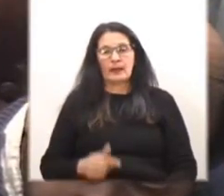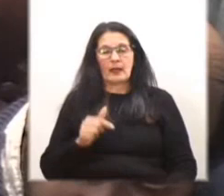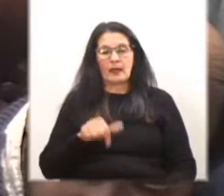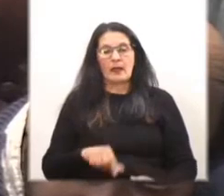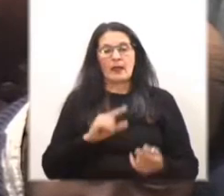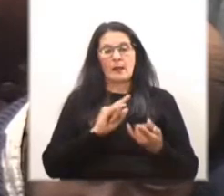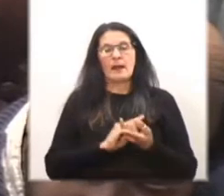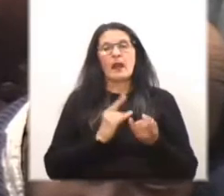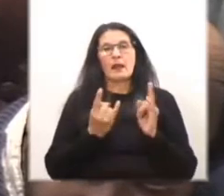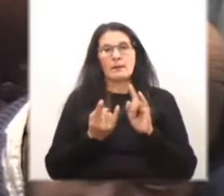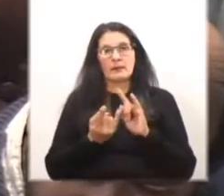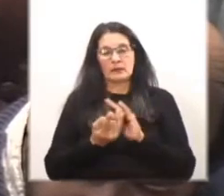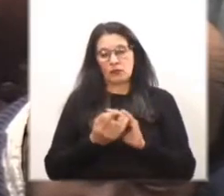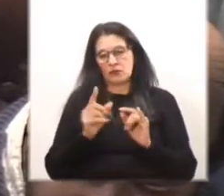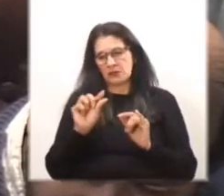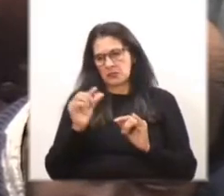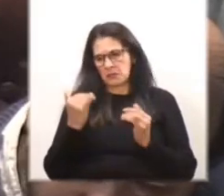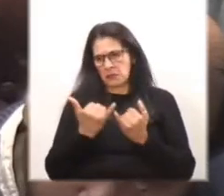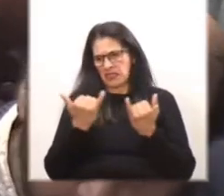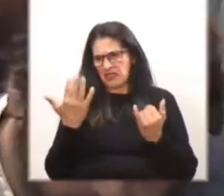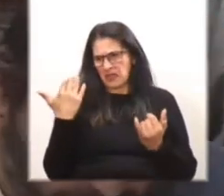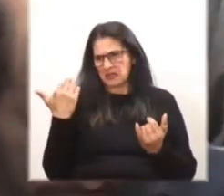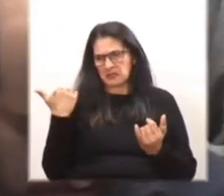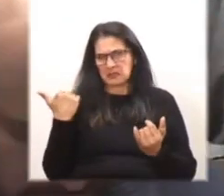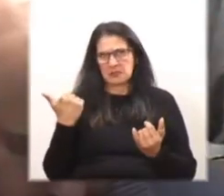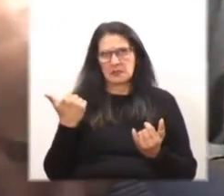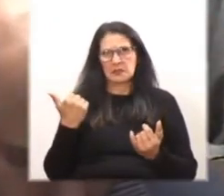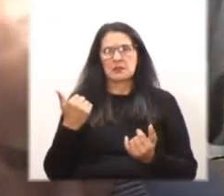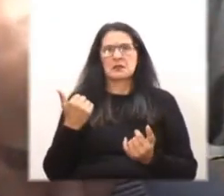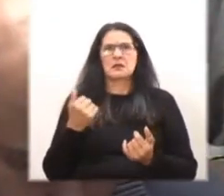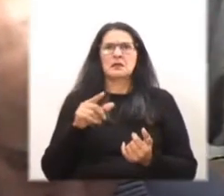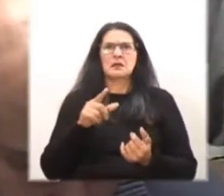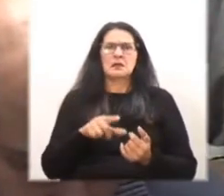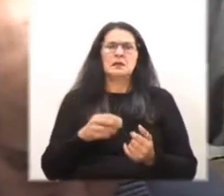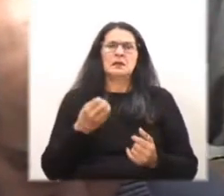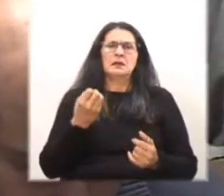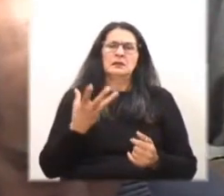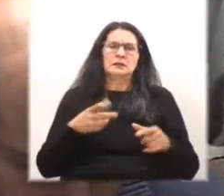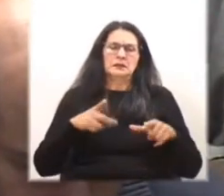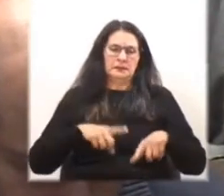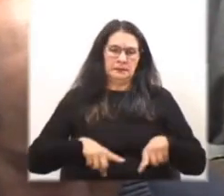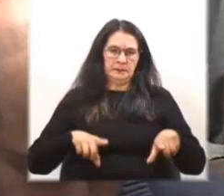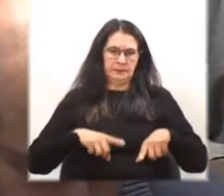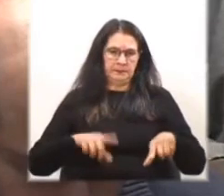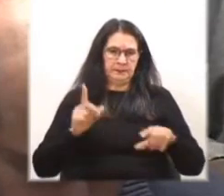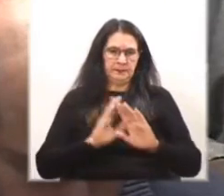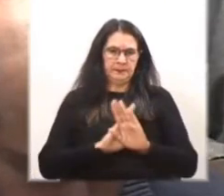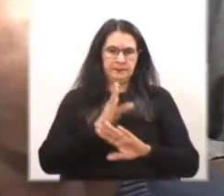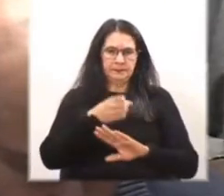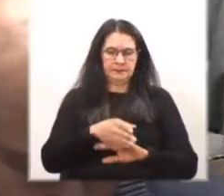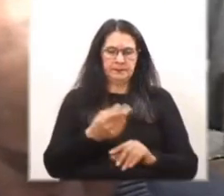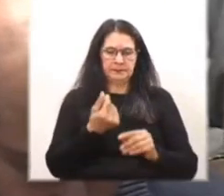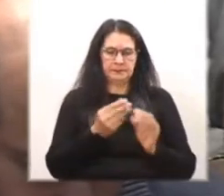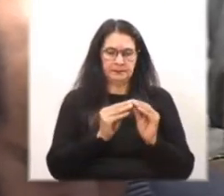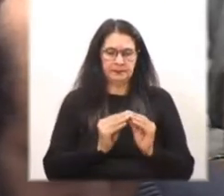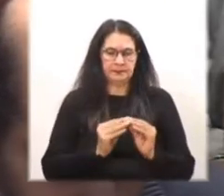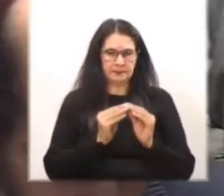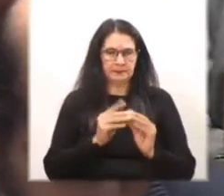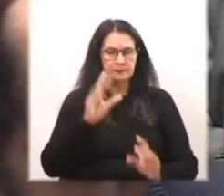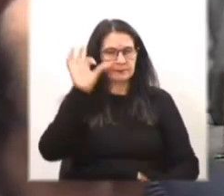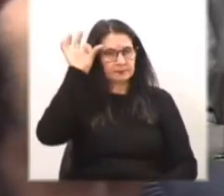Parlamento, hace unos días, con ocasión de que Cancillería participara de la rendición de cuentas del